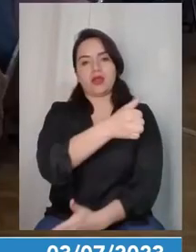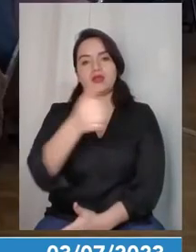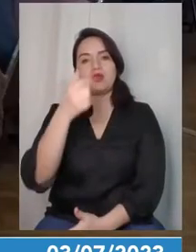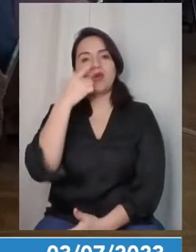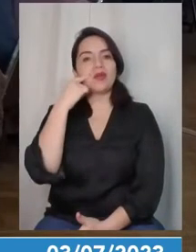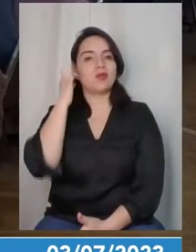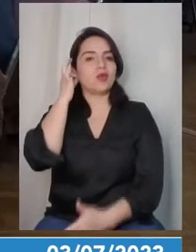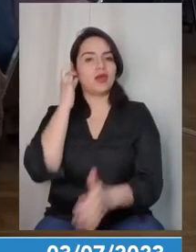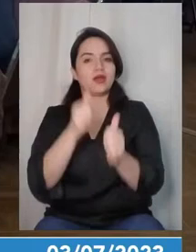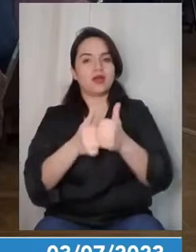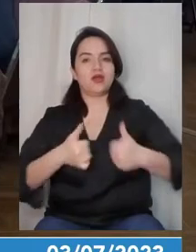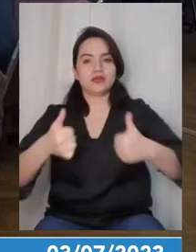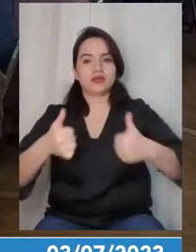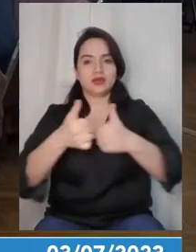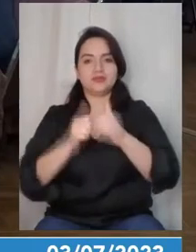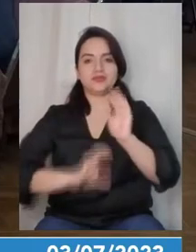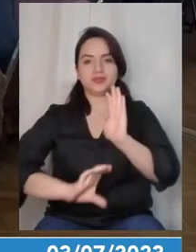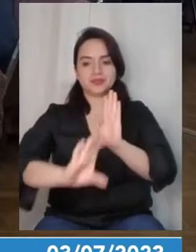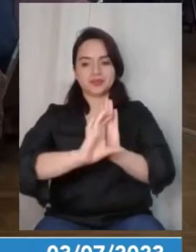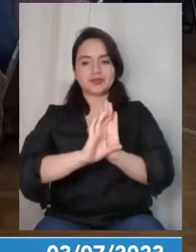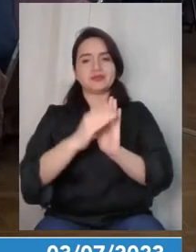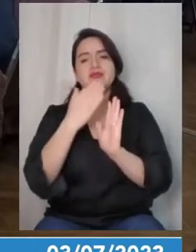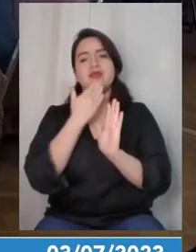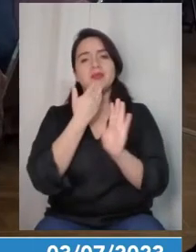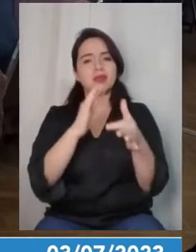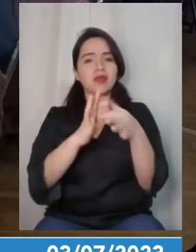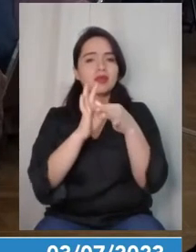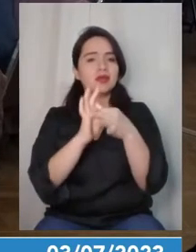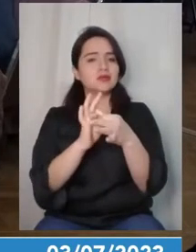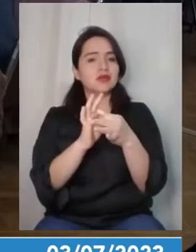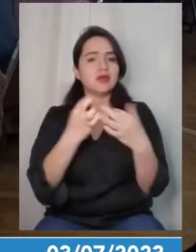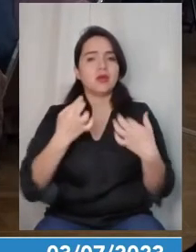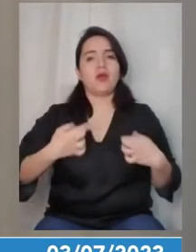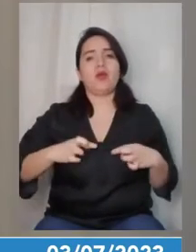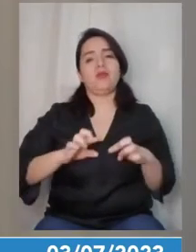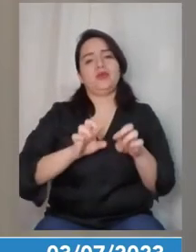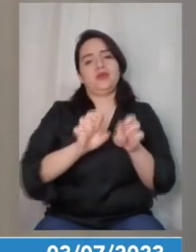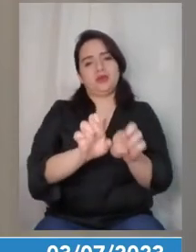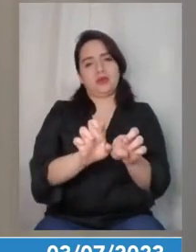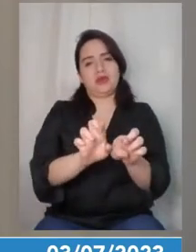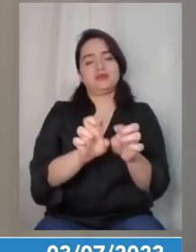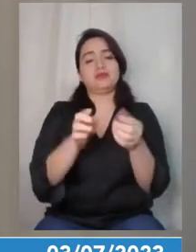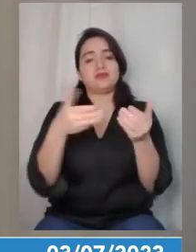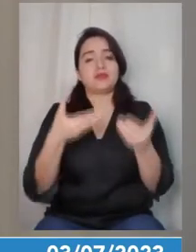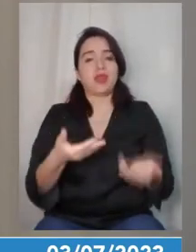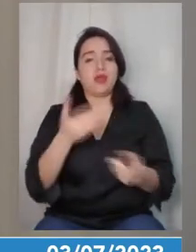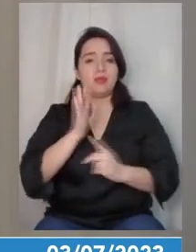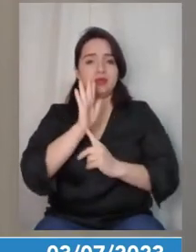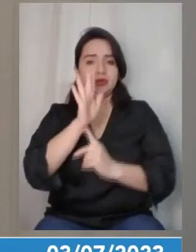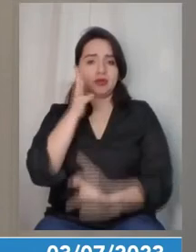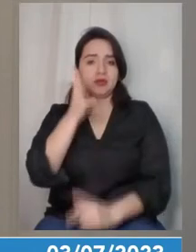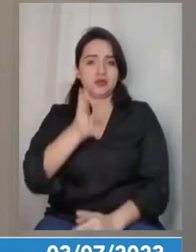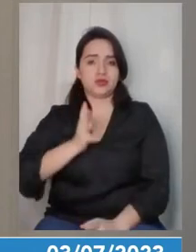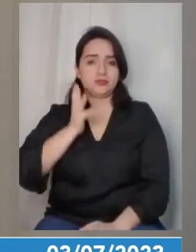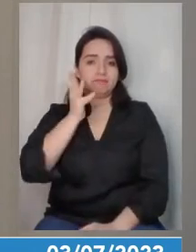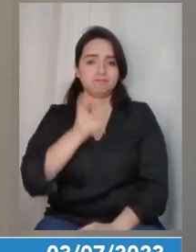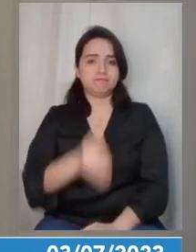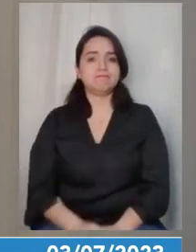constitucionales y de agradecer también la oportunidad de poder hacer hoy día esta presentación. Y